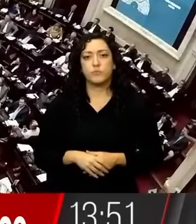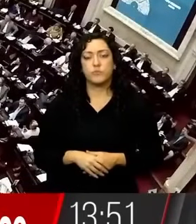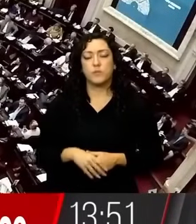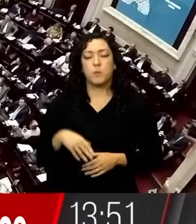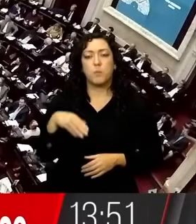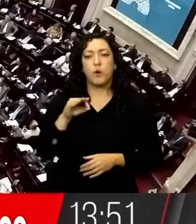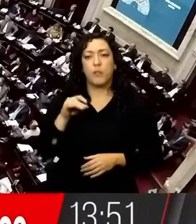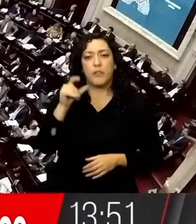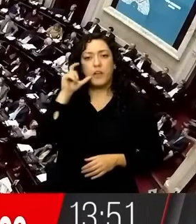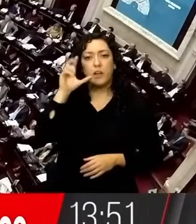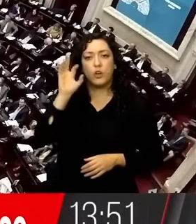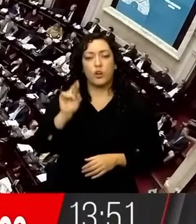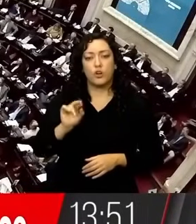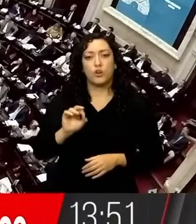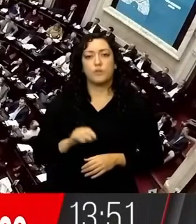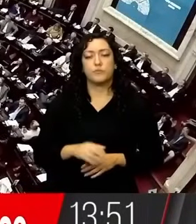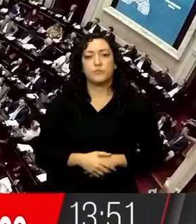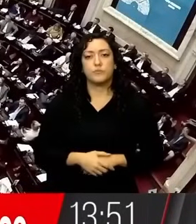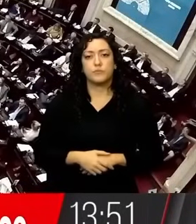Modero.